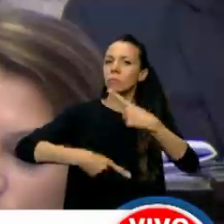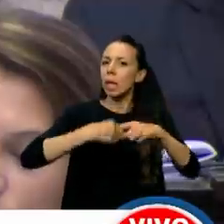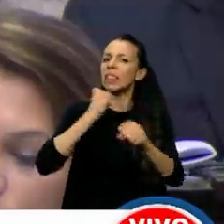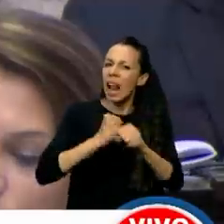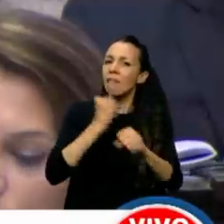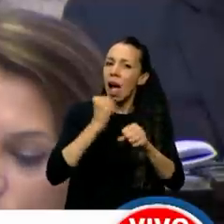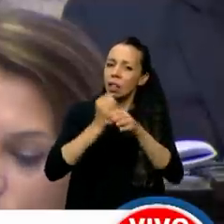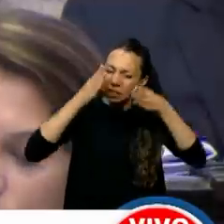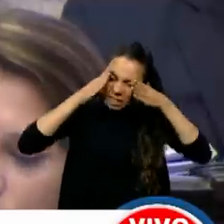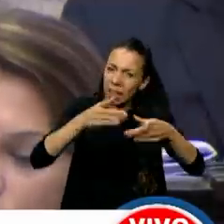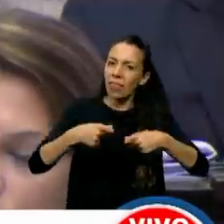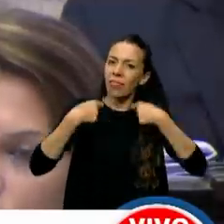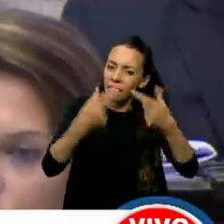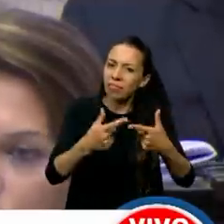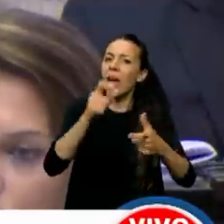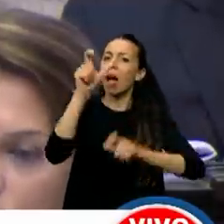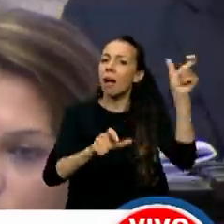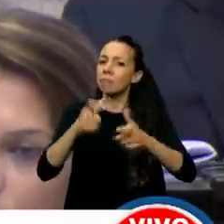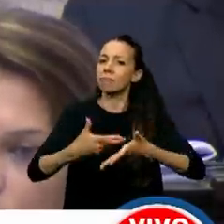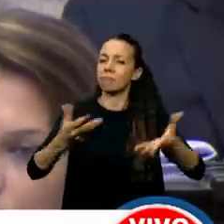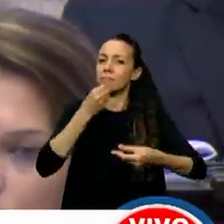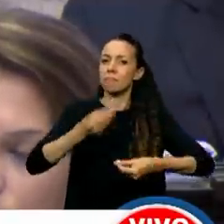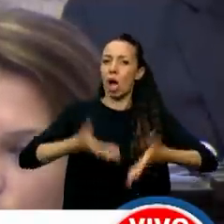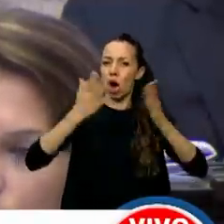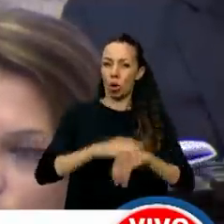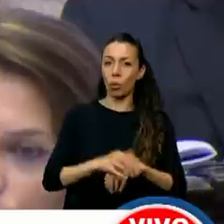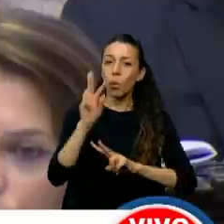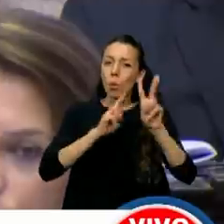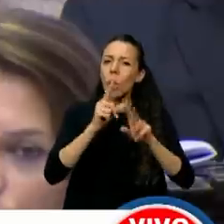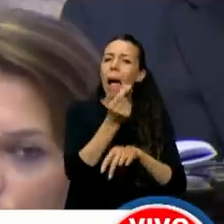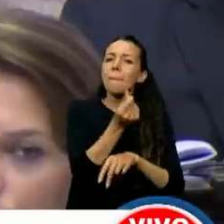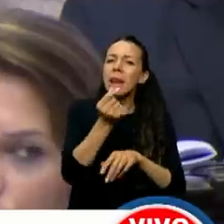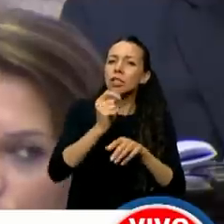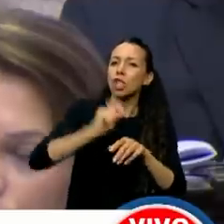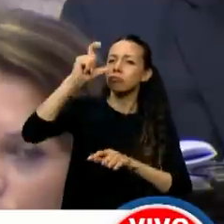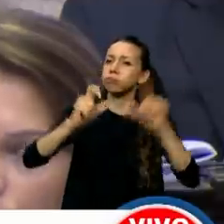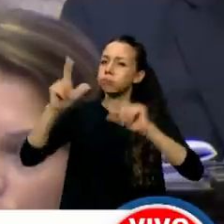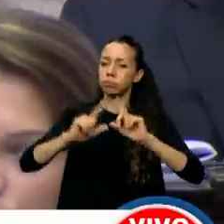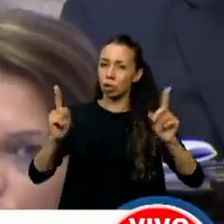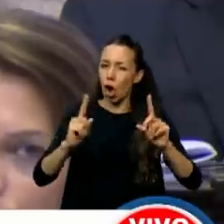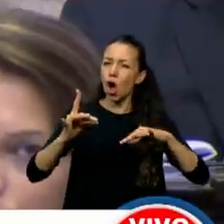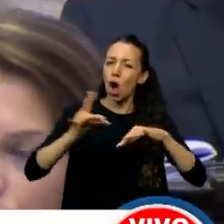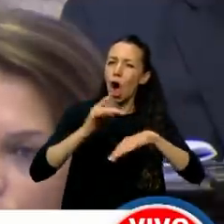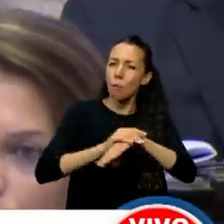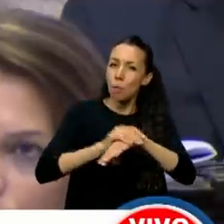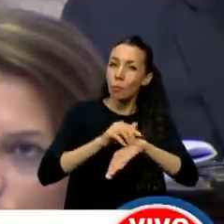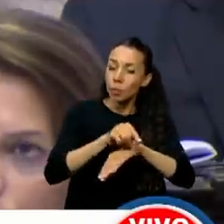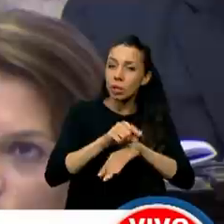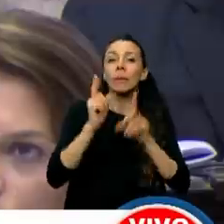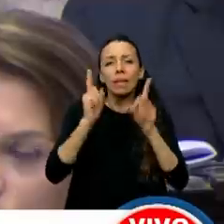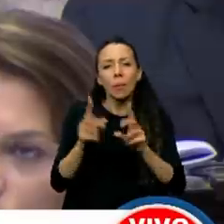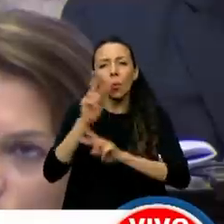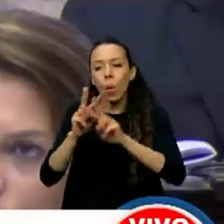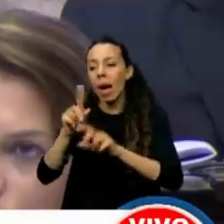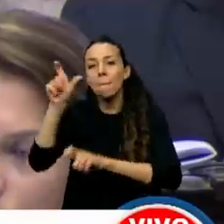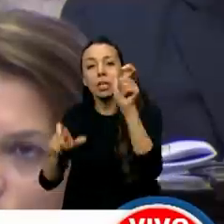con un fuerte control de precios en consonancia con el compromiso del sector privado pero fundamentalmente mejorando el poder adquisitivo de los y de